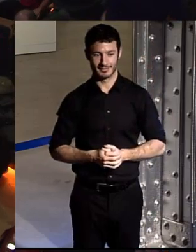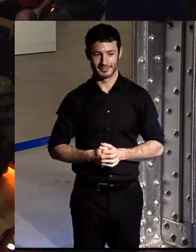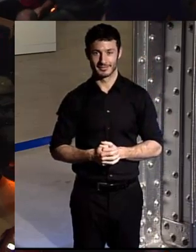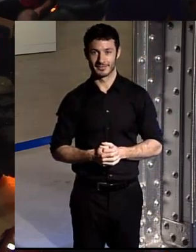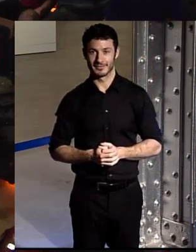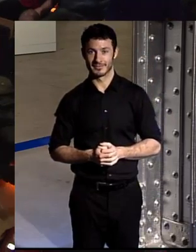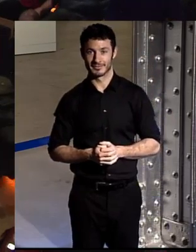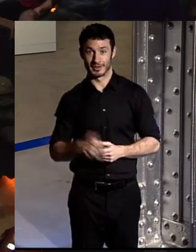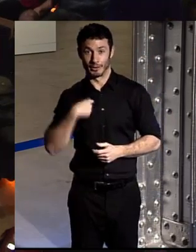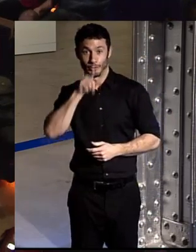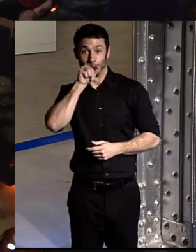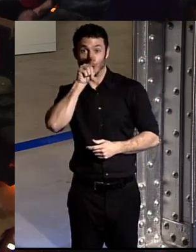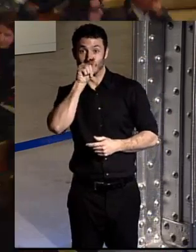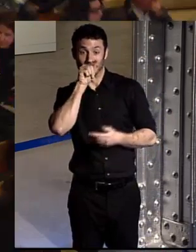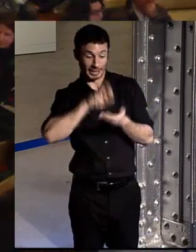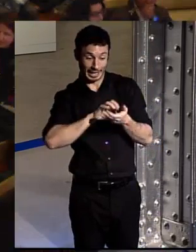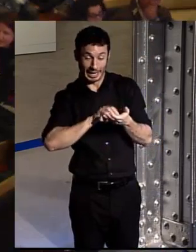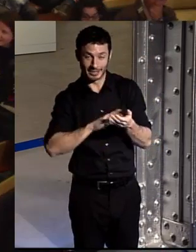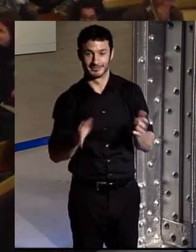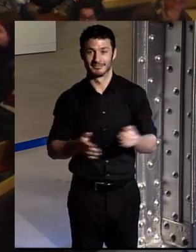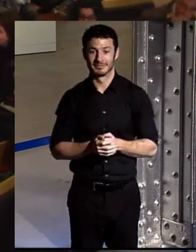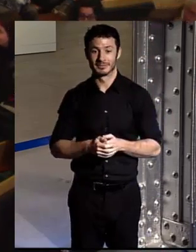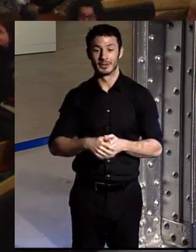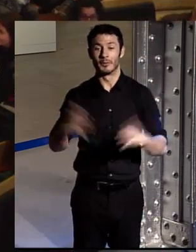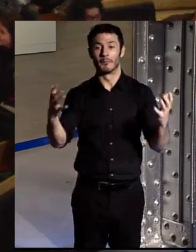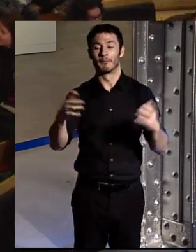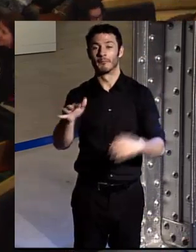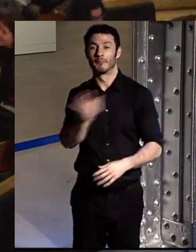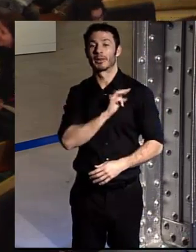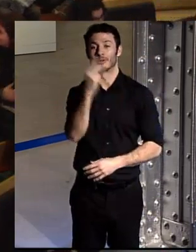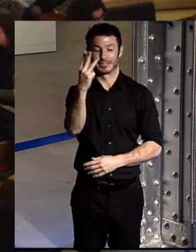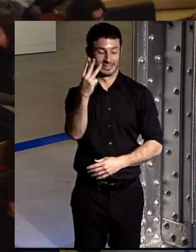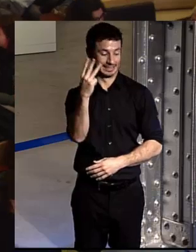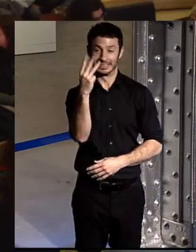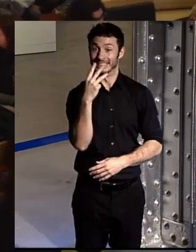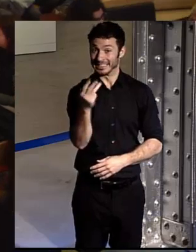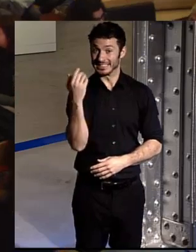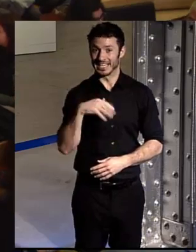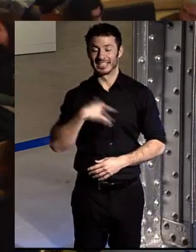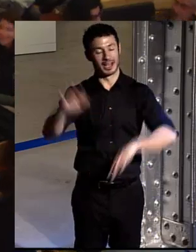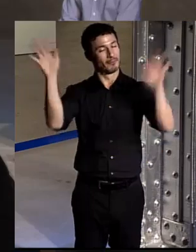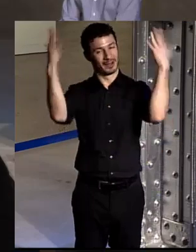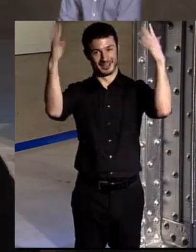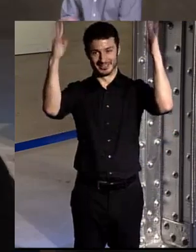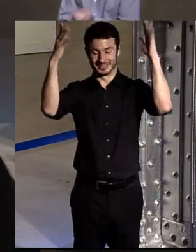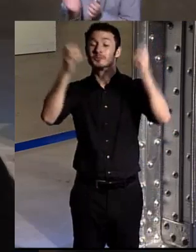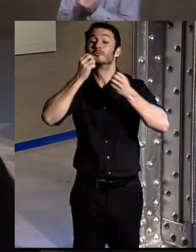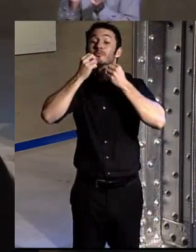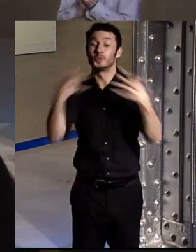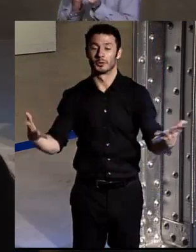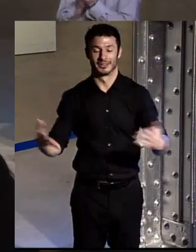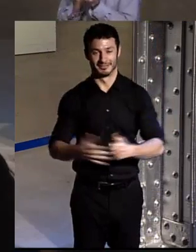peñado. Vale, y allí, vale, son 3, ya está, ya tenemos Vale, los ya han 3. salido los 3. Muy bien. Vale, Un aplauso para vosotros. Lo habéis hecho muy